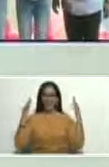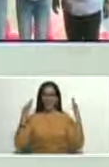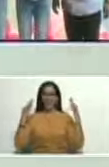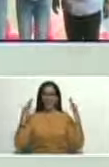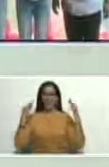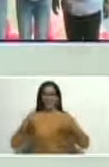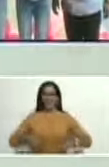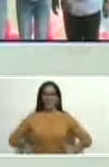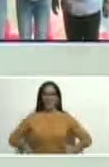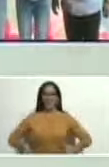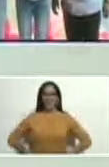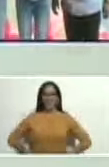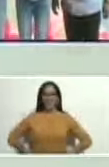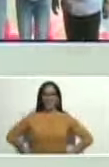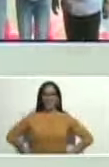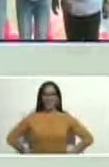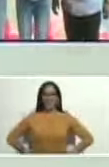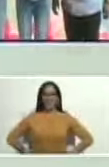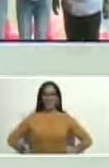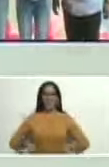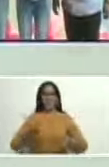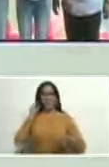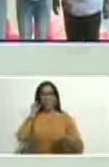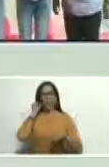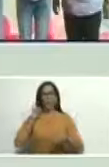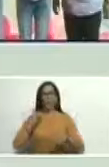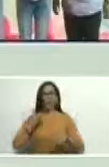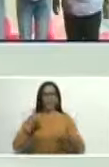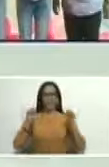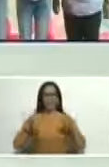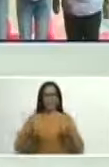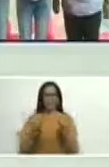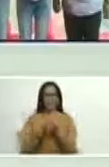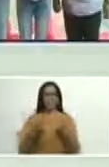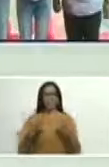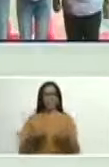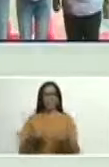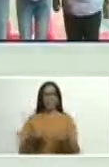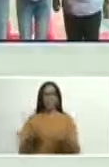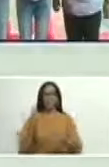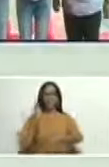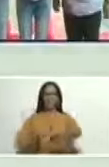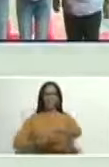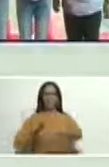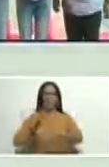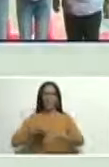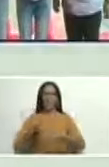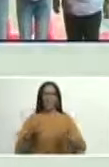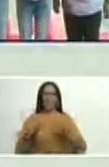Las mujeres de Puerto La Cruz están muy alborotadas. Las mujeres de Barcelona también.